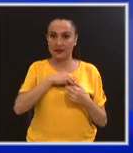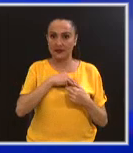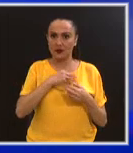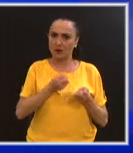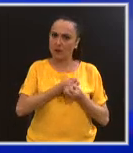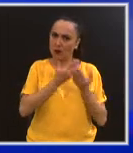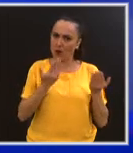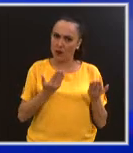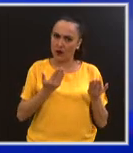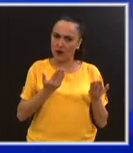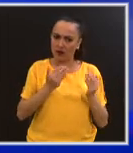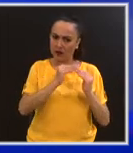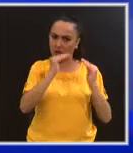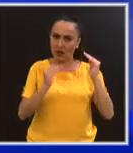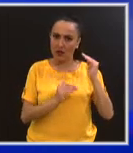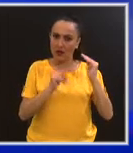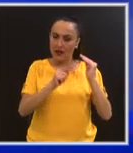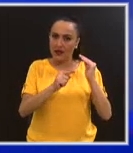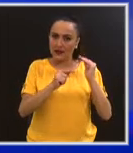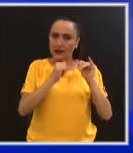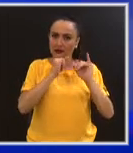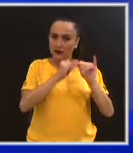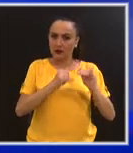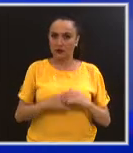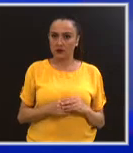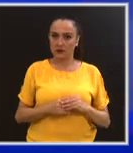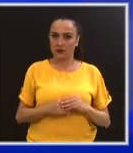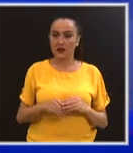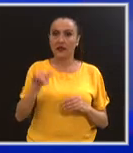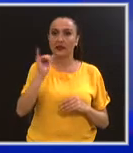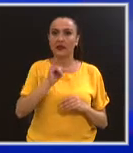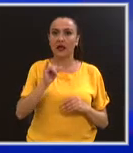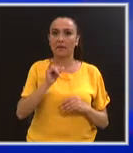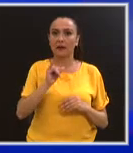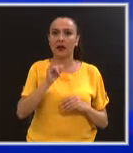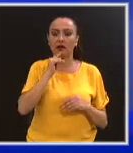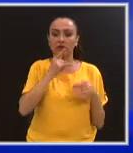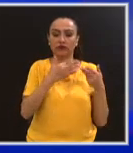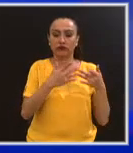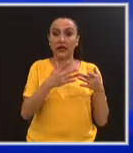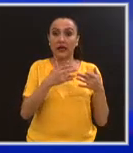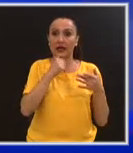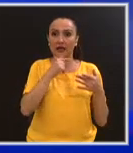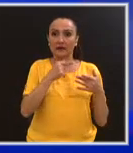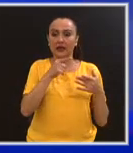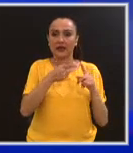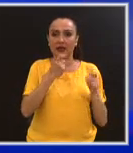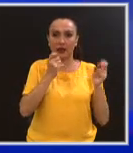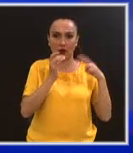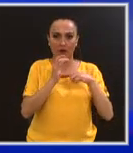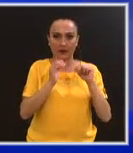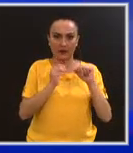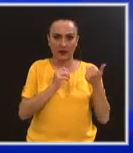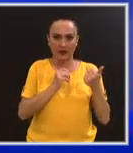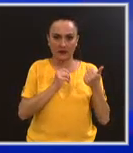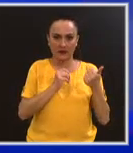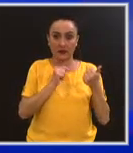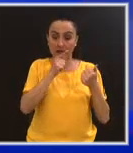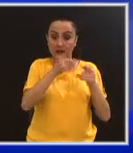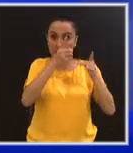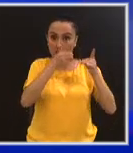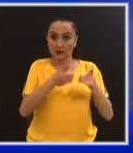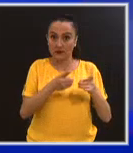Público desestimó esa denuncia e incluso archivó el expediente desde 2010 y con esa